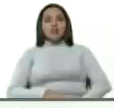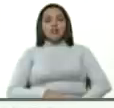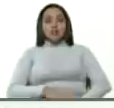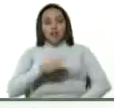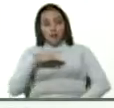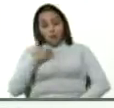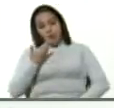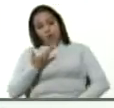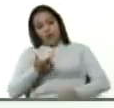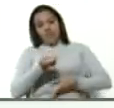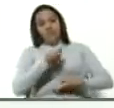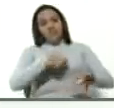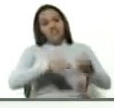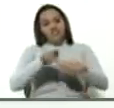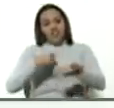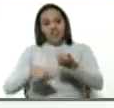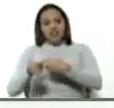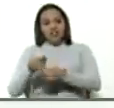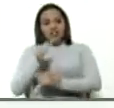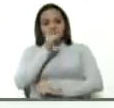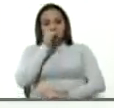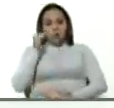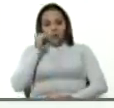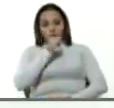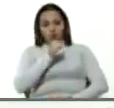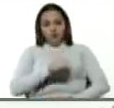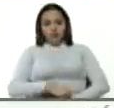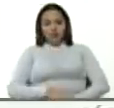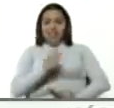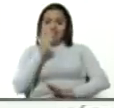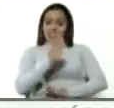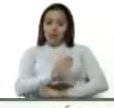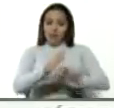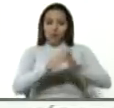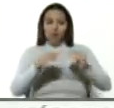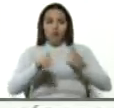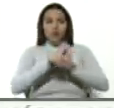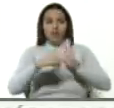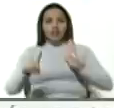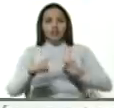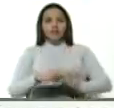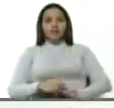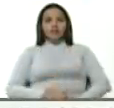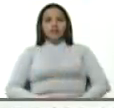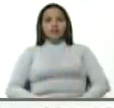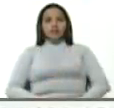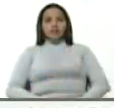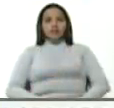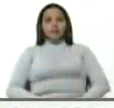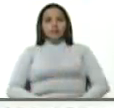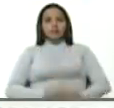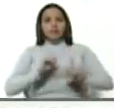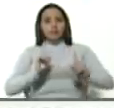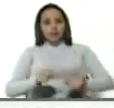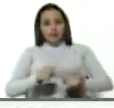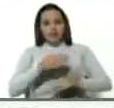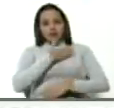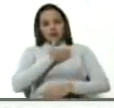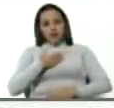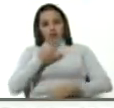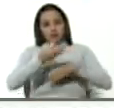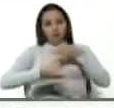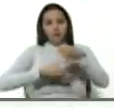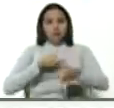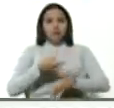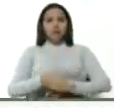estos tipos penales que castigamos con todo el peso de la ley. Igualmente quiero destacar que en este